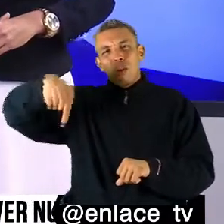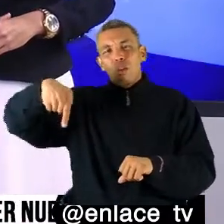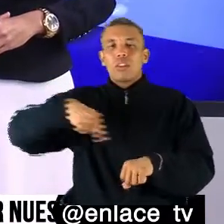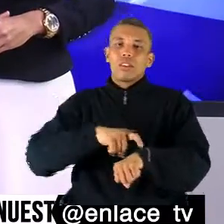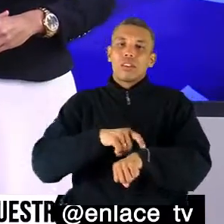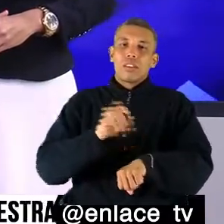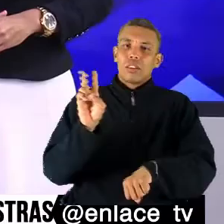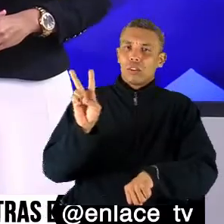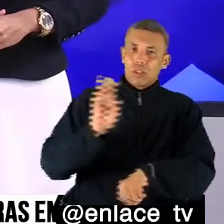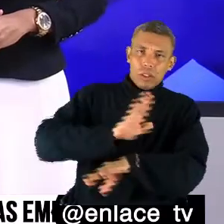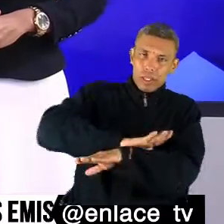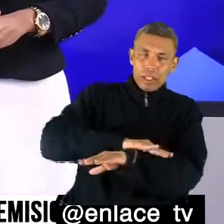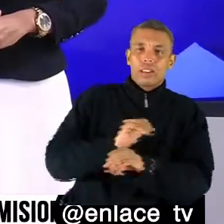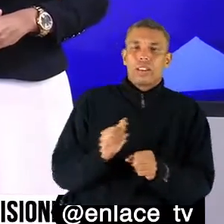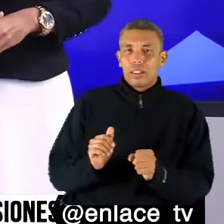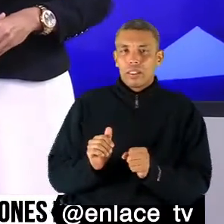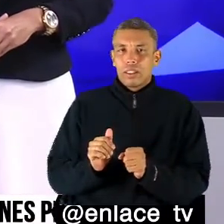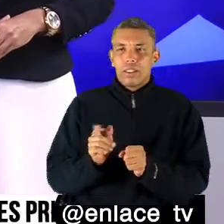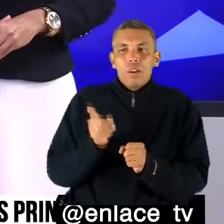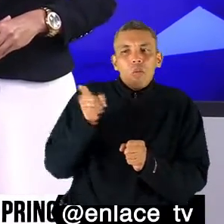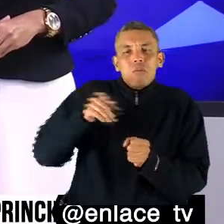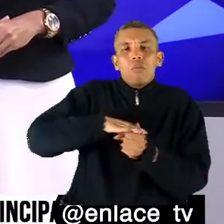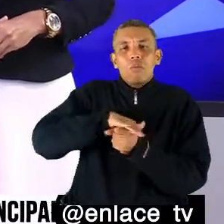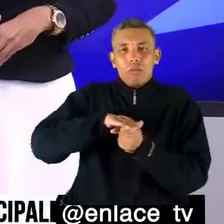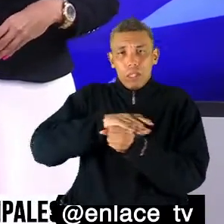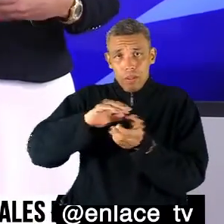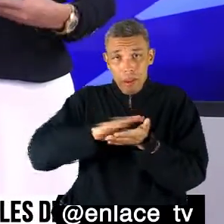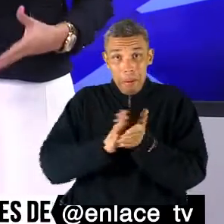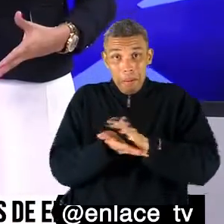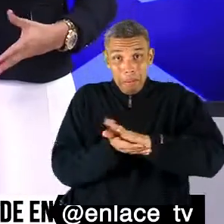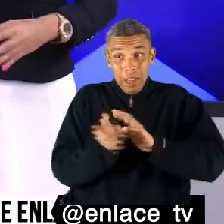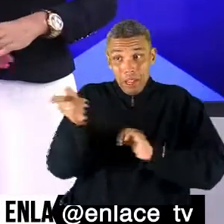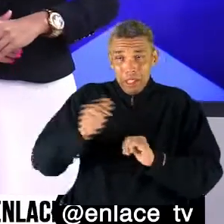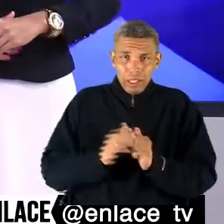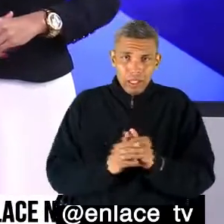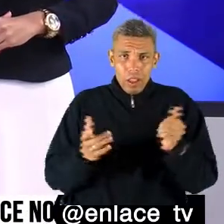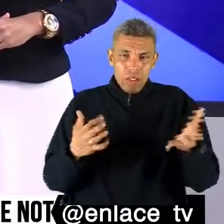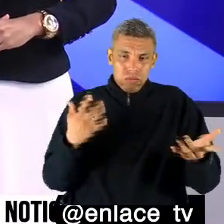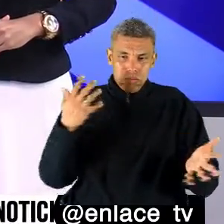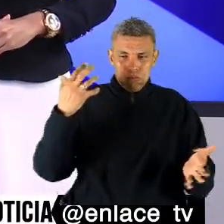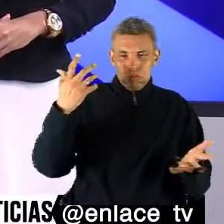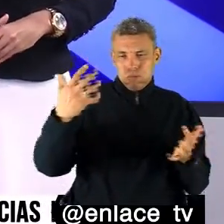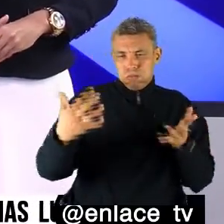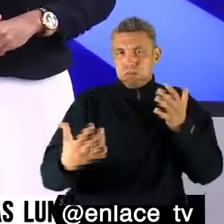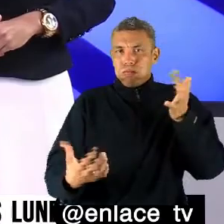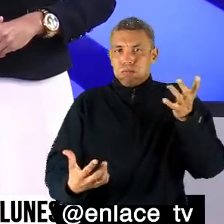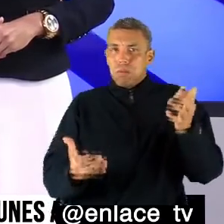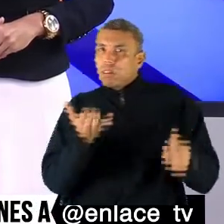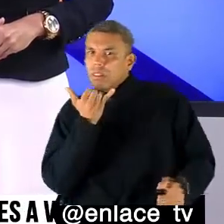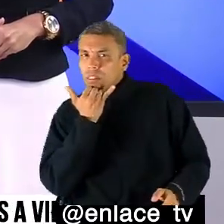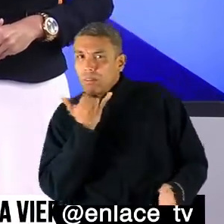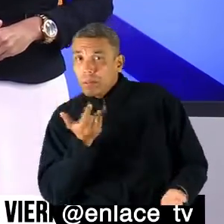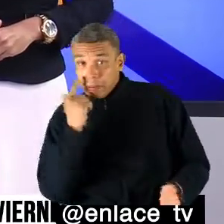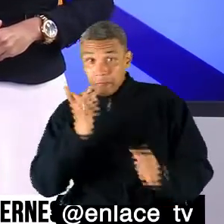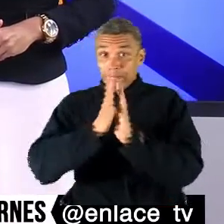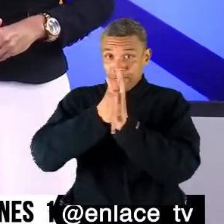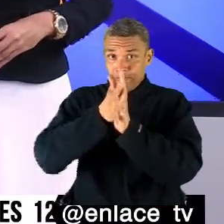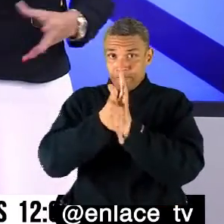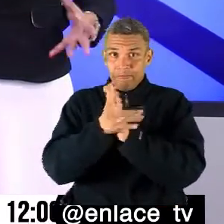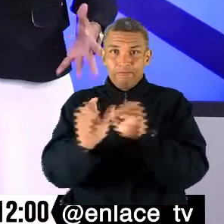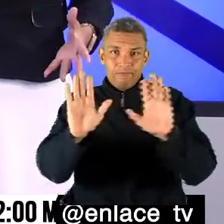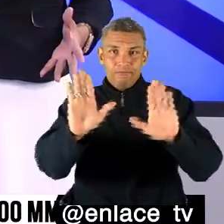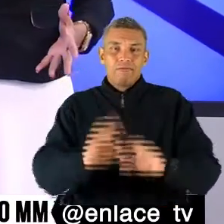Virgen, ubicado en el barrio La Paz. La conflagración amenazó con consumir varias viviendas en una invasión. Estas y otras noticias